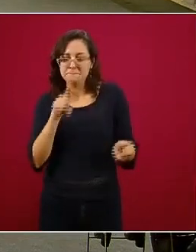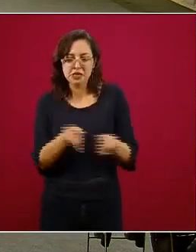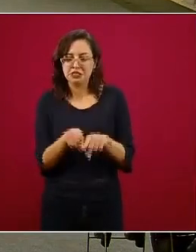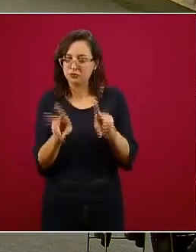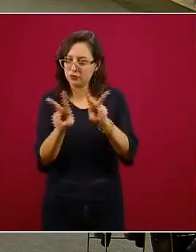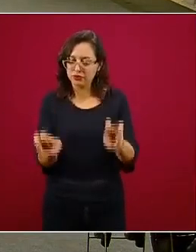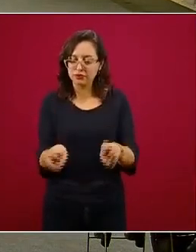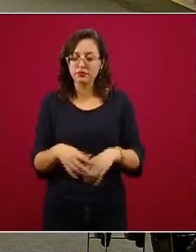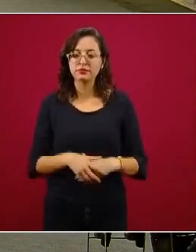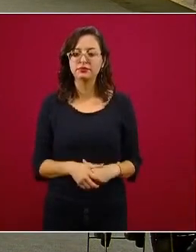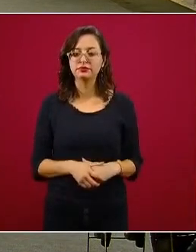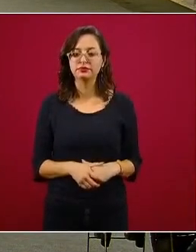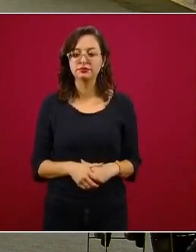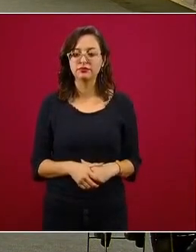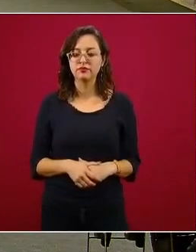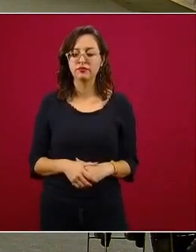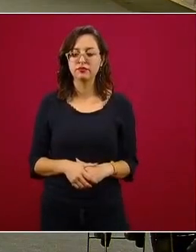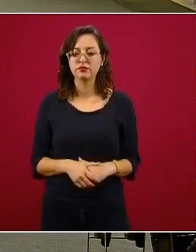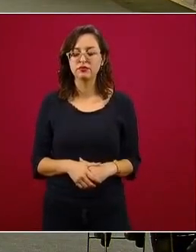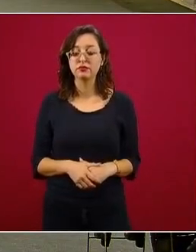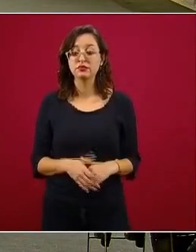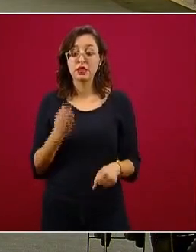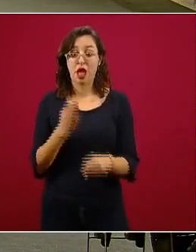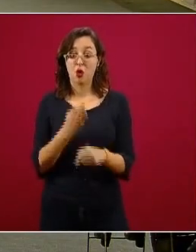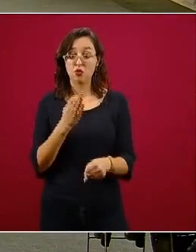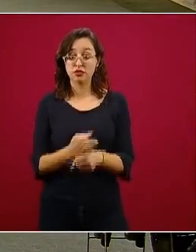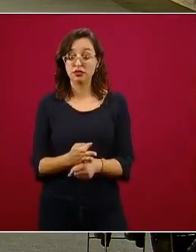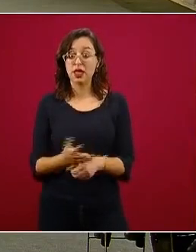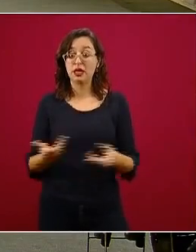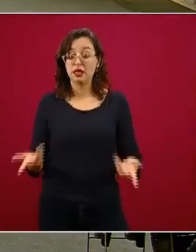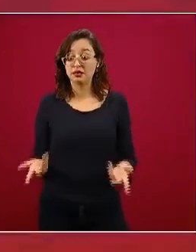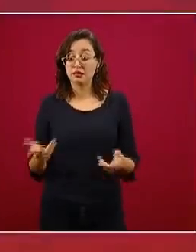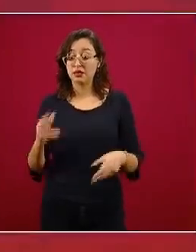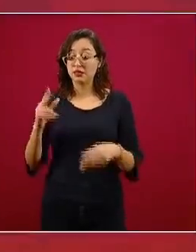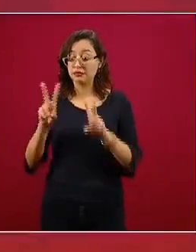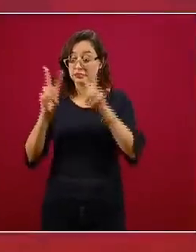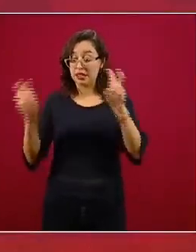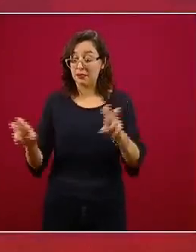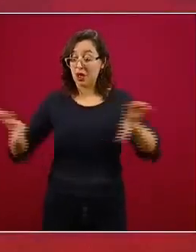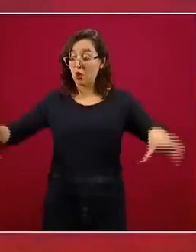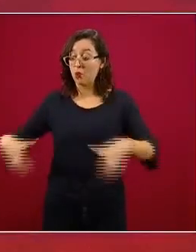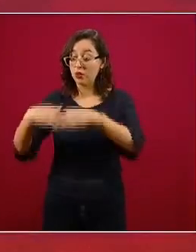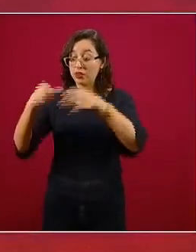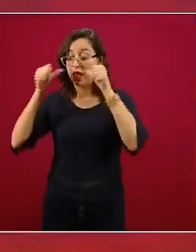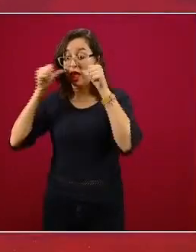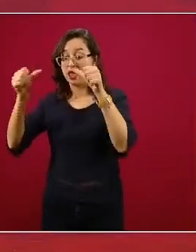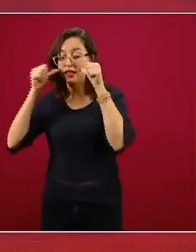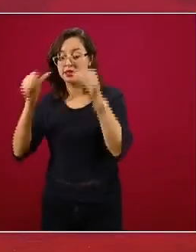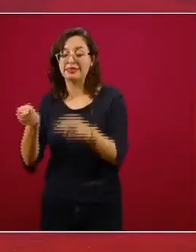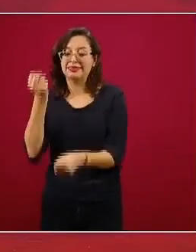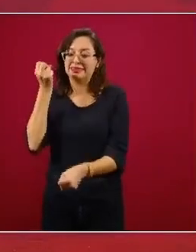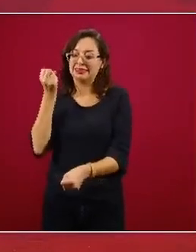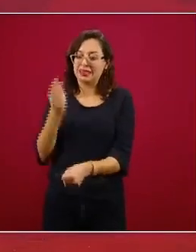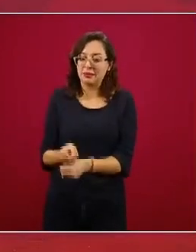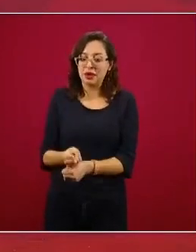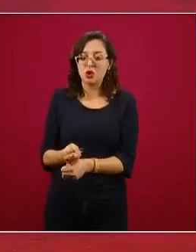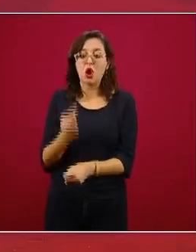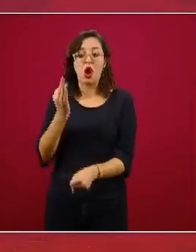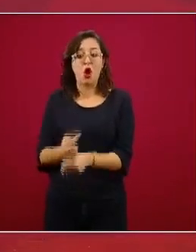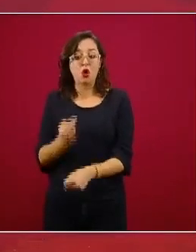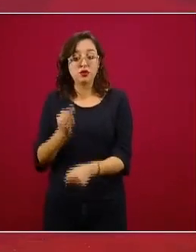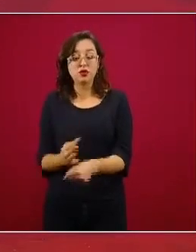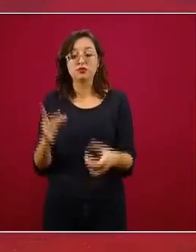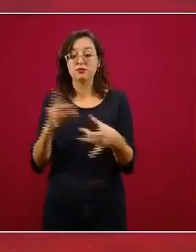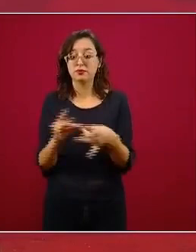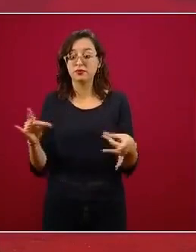Ridaura. Esto es un desplazamiento comunitario. El planteamiento, y desde este tempranísimo momento lo vuelvo a dejar en